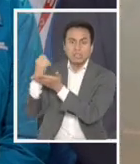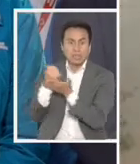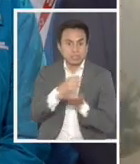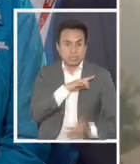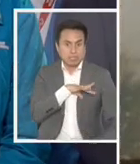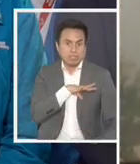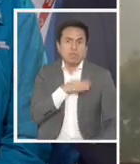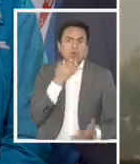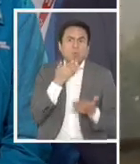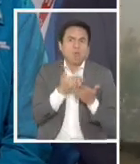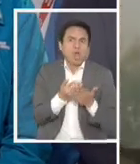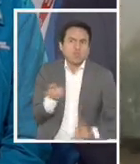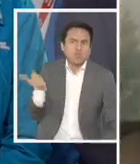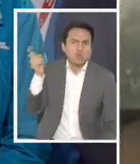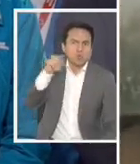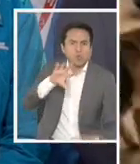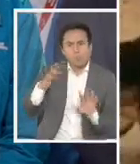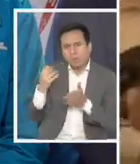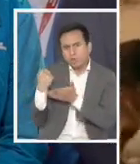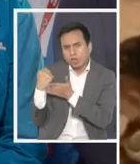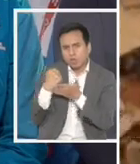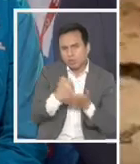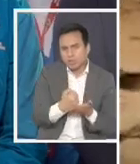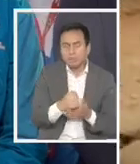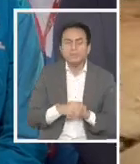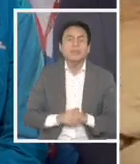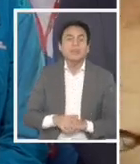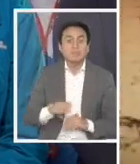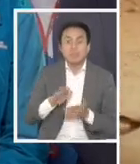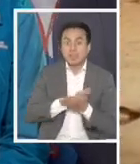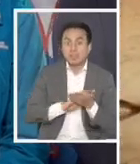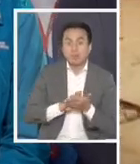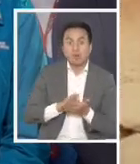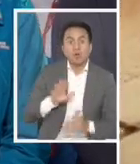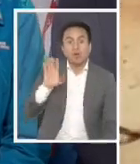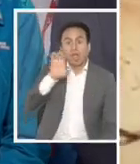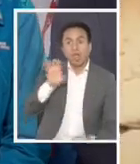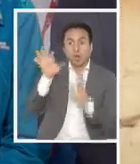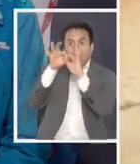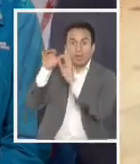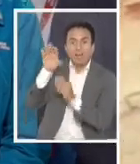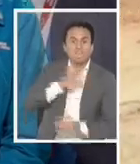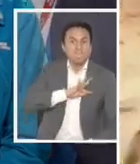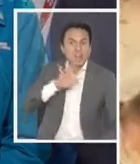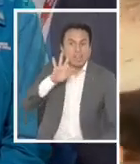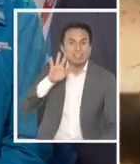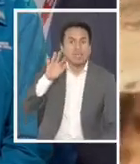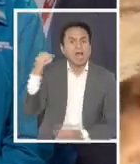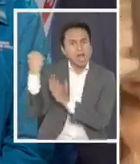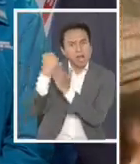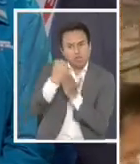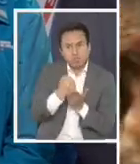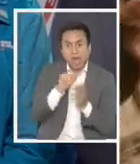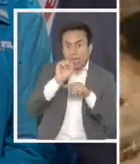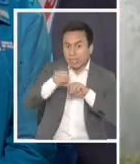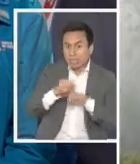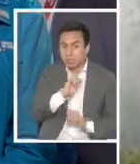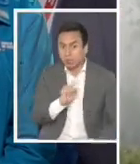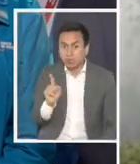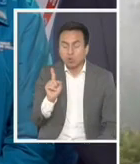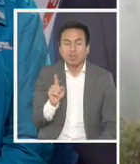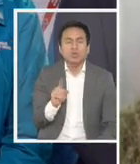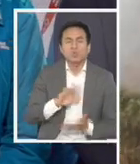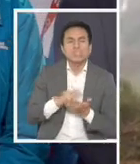cuando esperen que van a llegar las próximas ayudas y por ejemplo la Unión Europea Francia han ofrecido ayudas y la van a aceptar o no